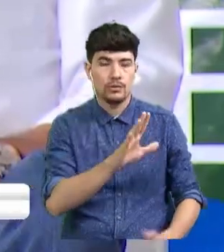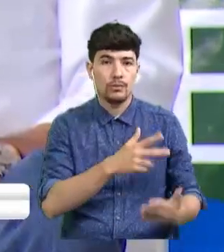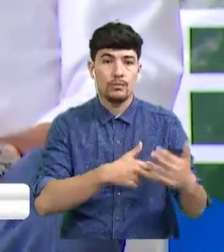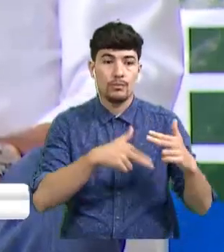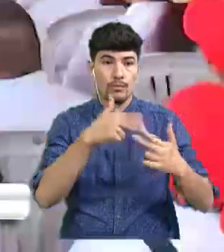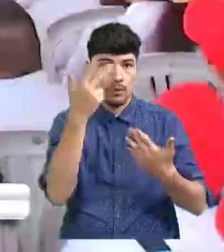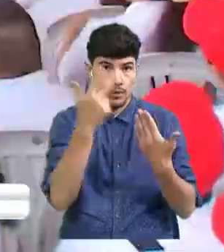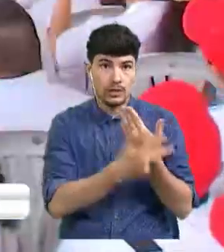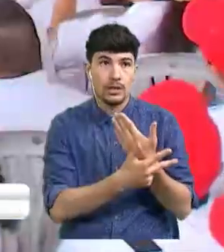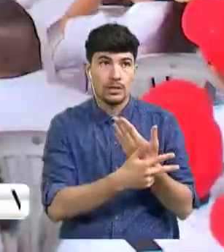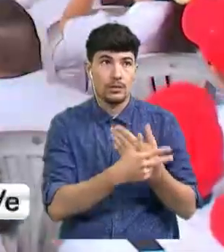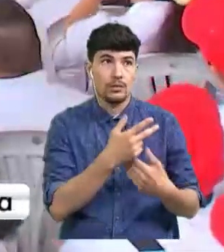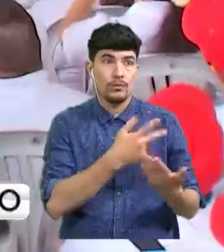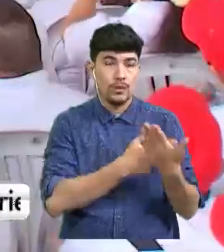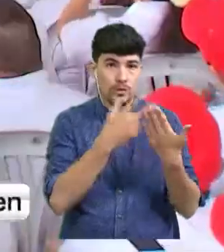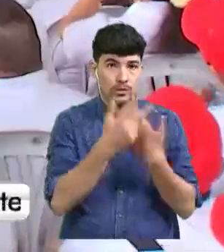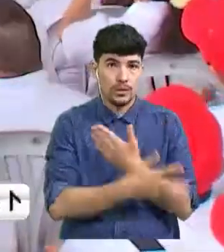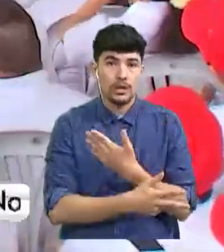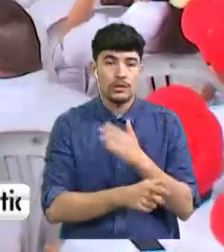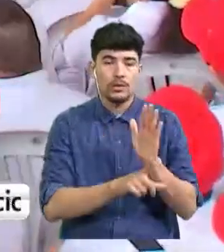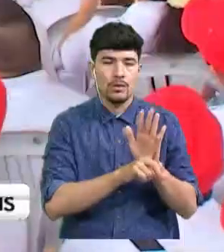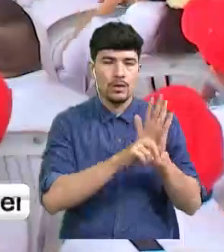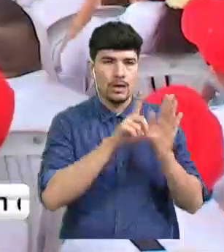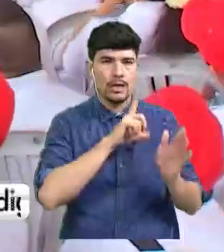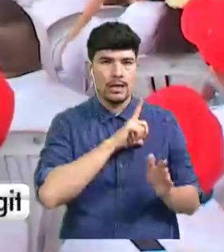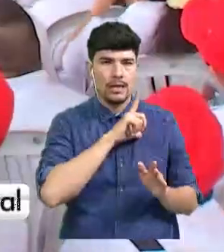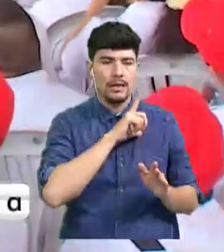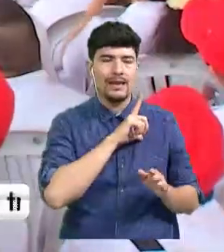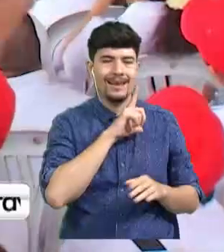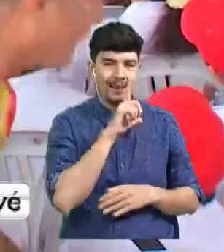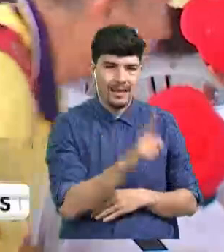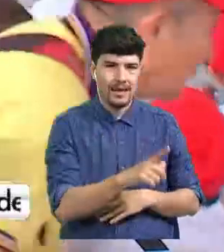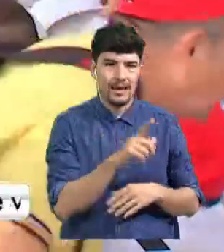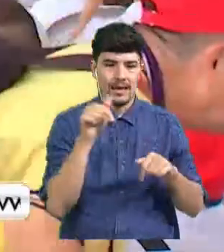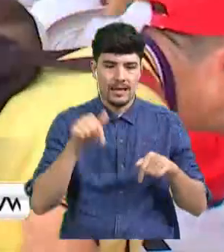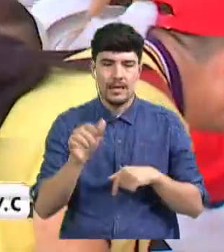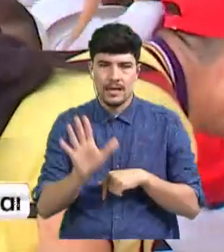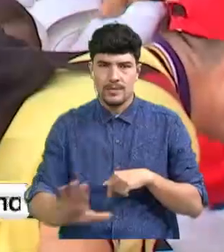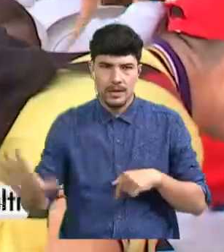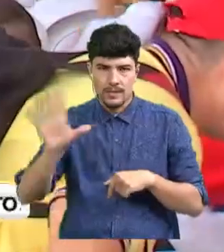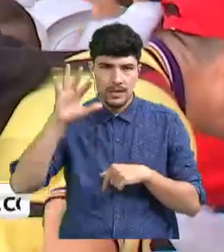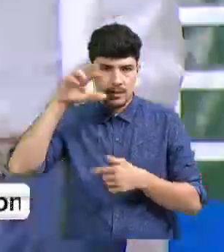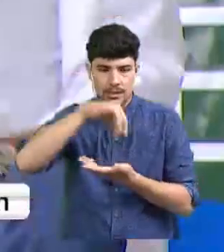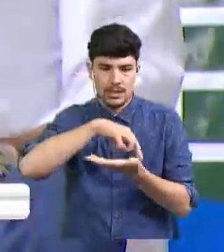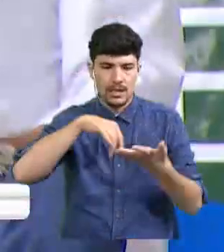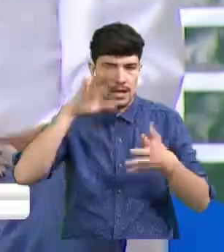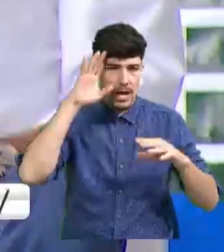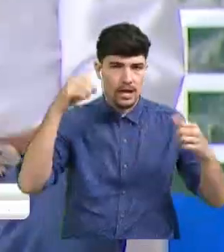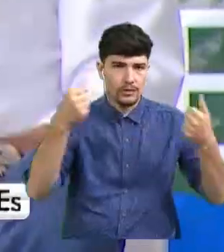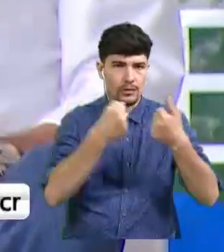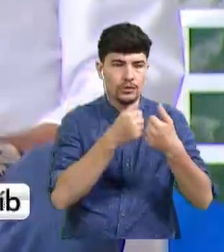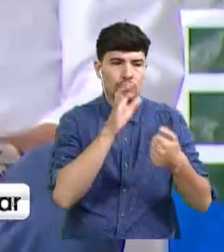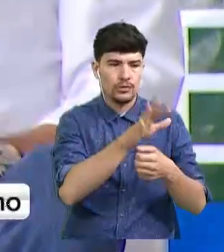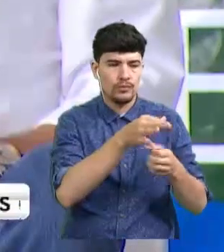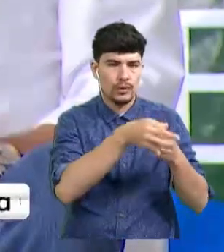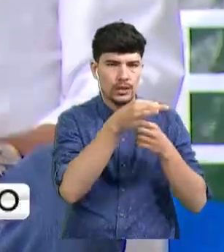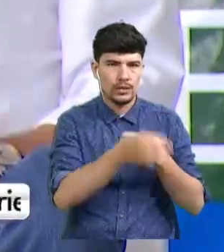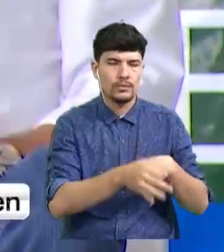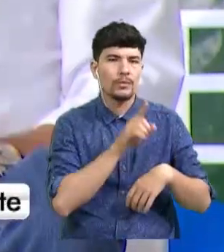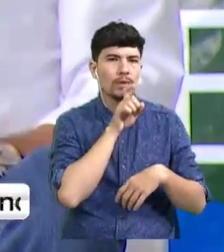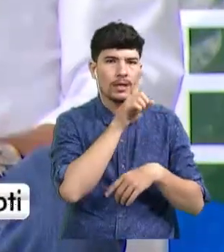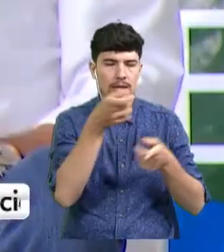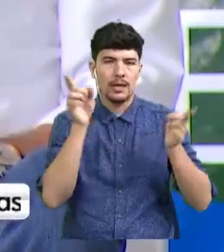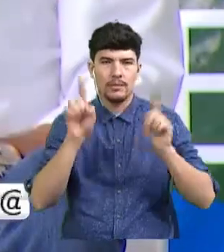está en cabeza del departamento de Santander en asocio con el municipio de Bucaramanga, con el